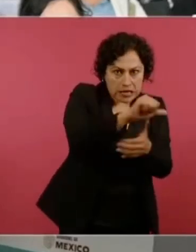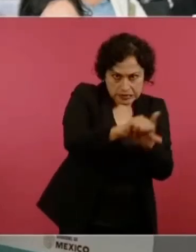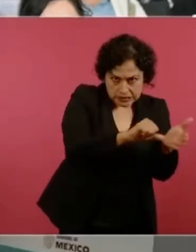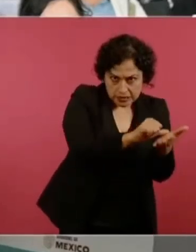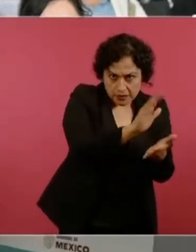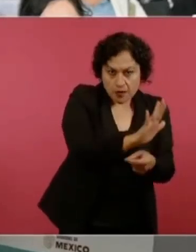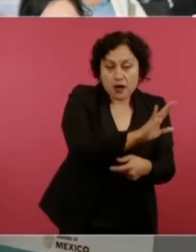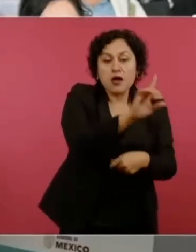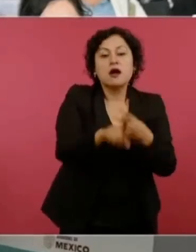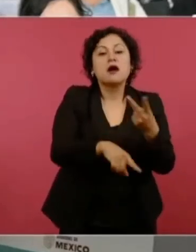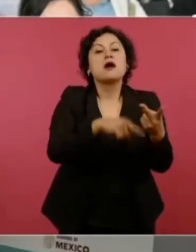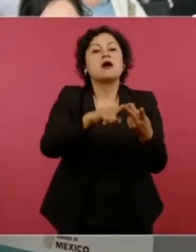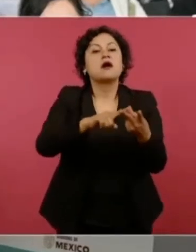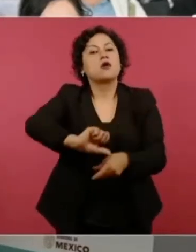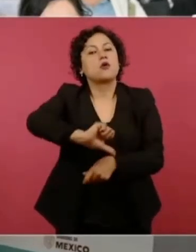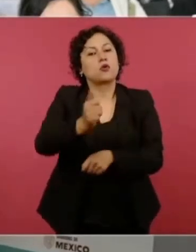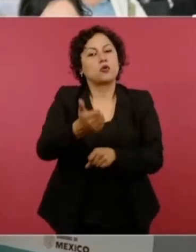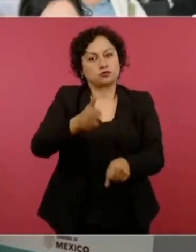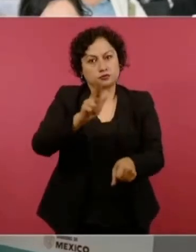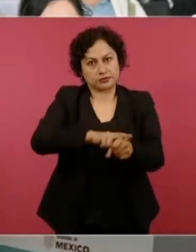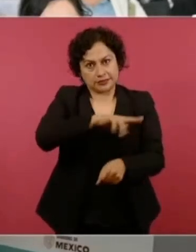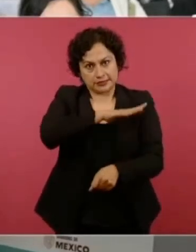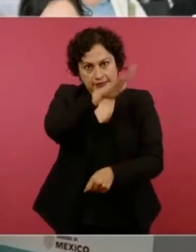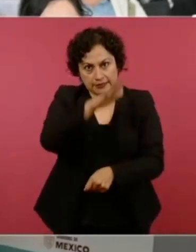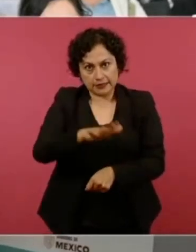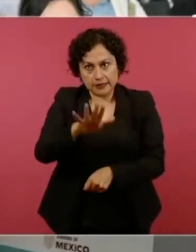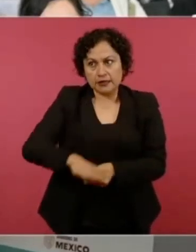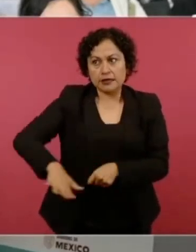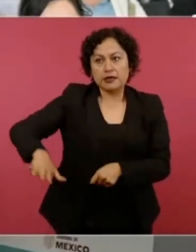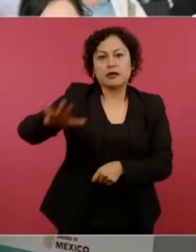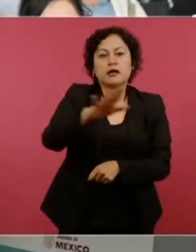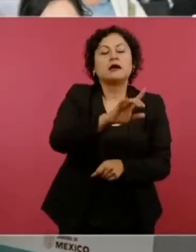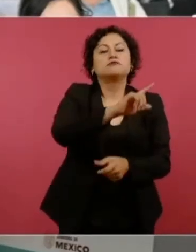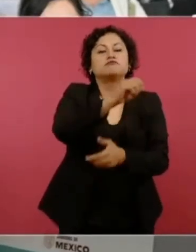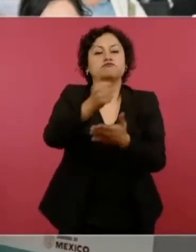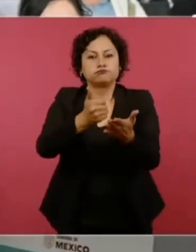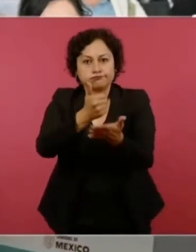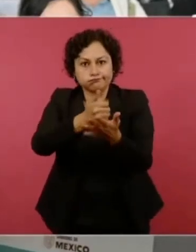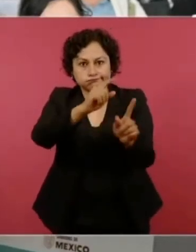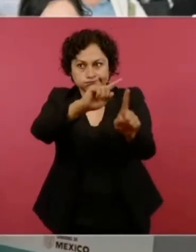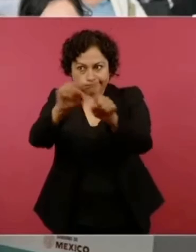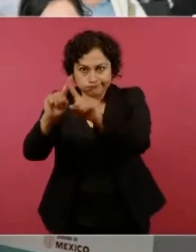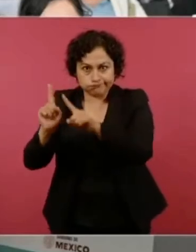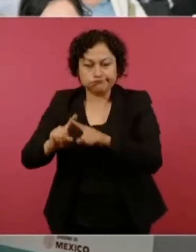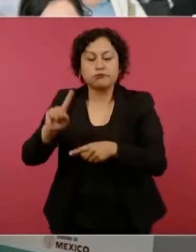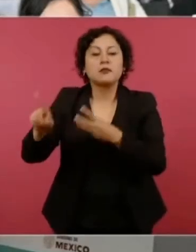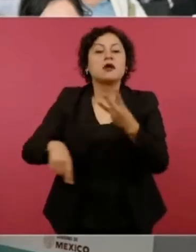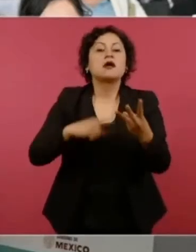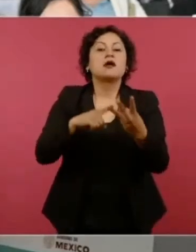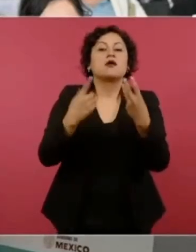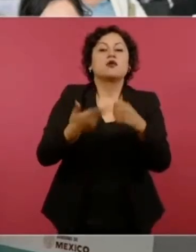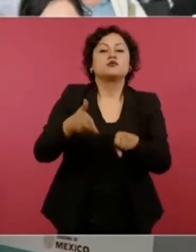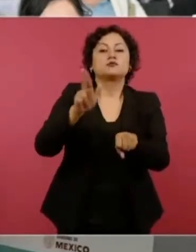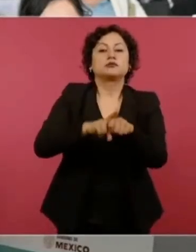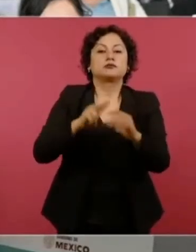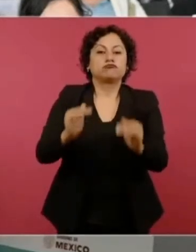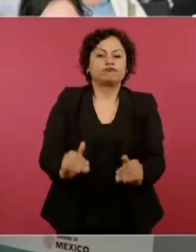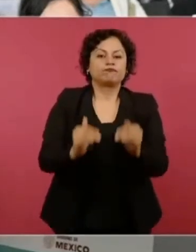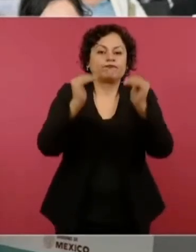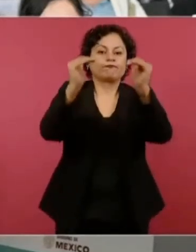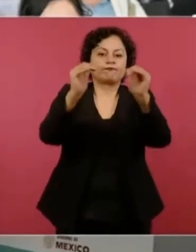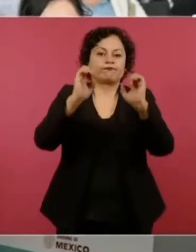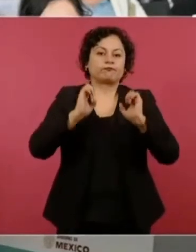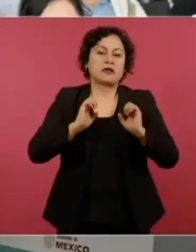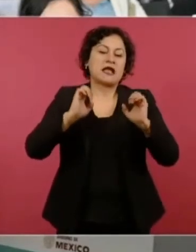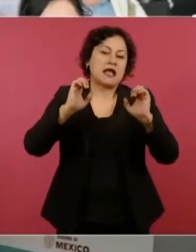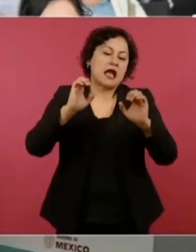también los hospitales generales en centros urbanos de población y también los hospitales de alta especialidad. Es